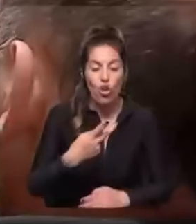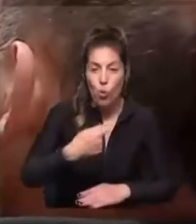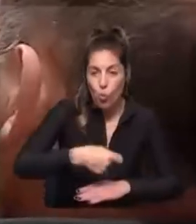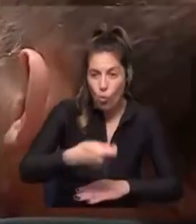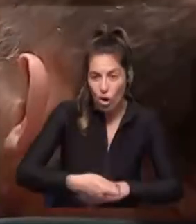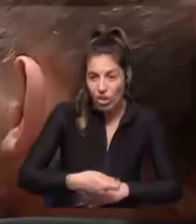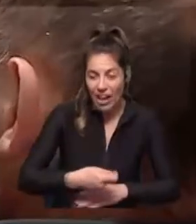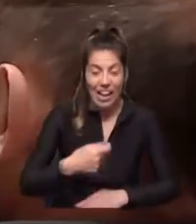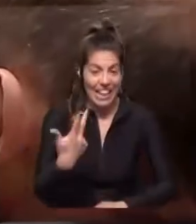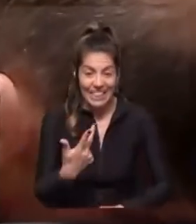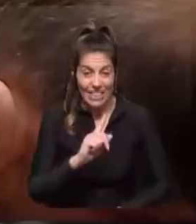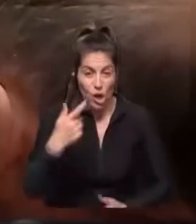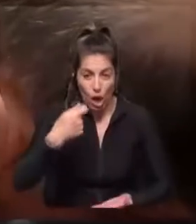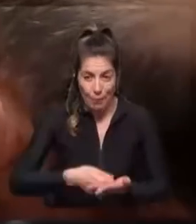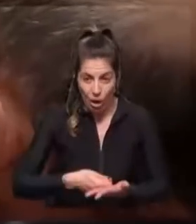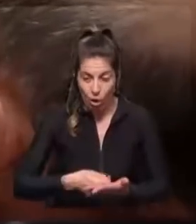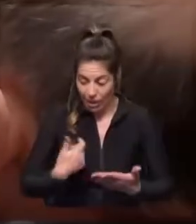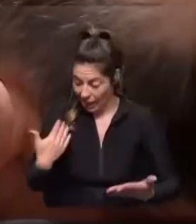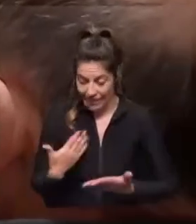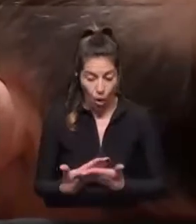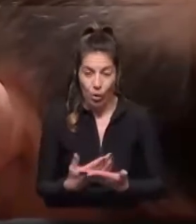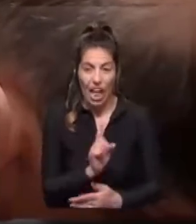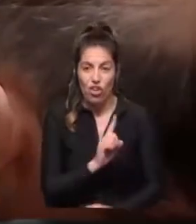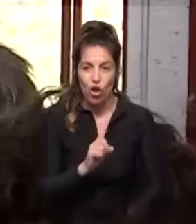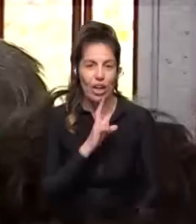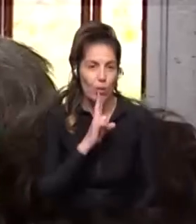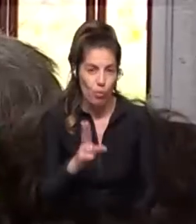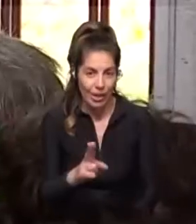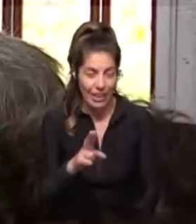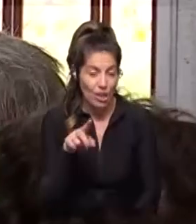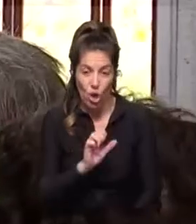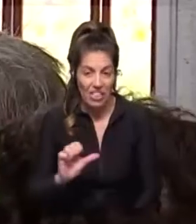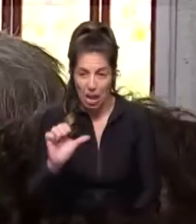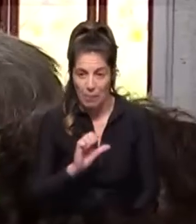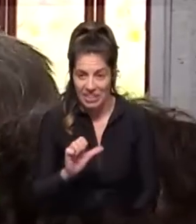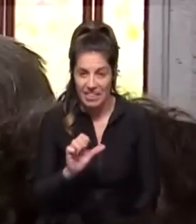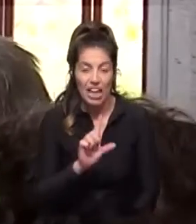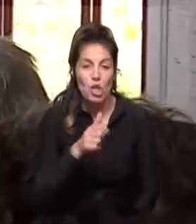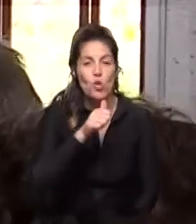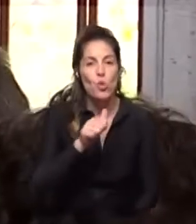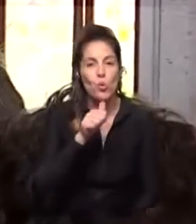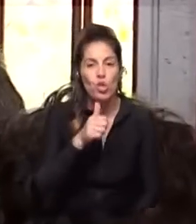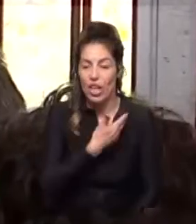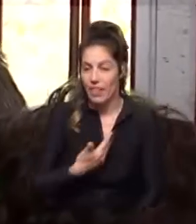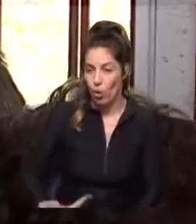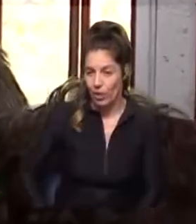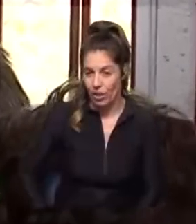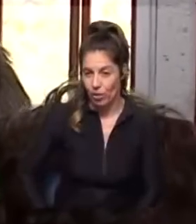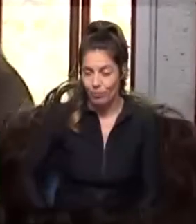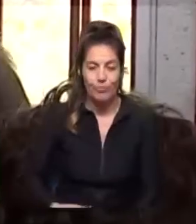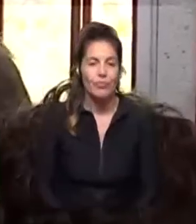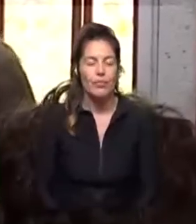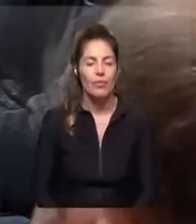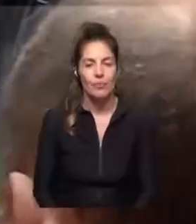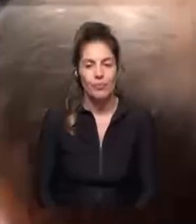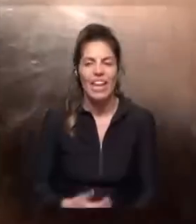la tercera la incumplió y hasta el día de hoy no hemos tenido respuesta ni idea de parte de la empresa ni soluciones de parte del gobierno que le han